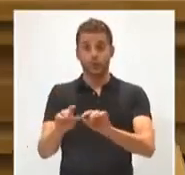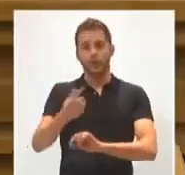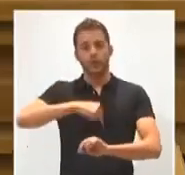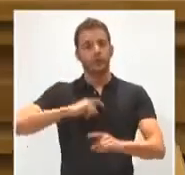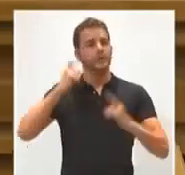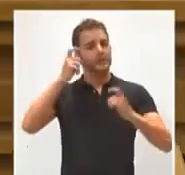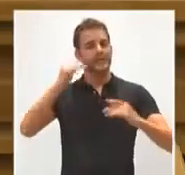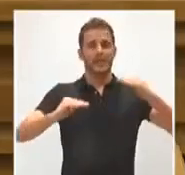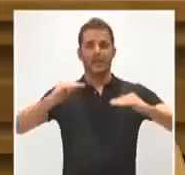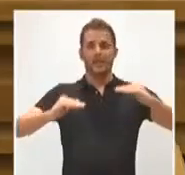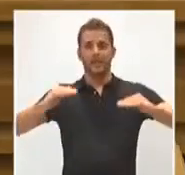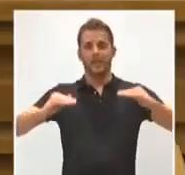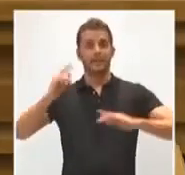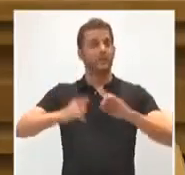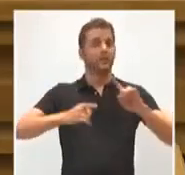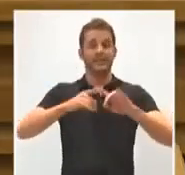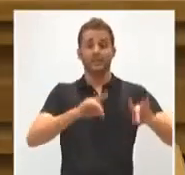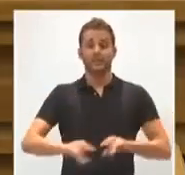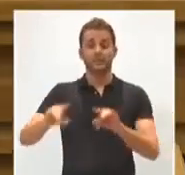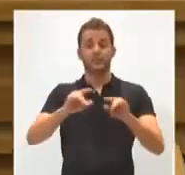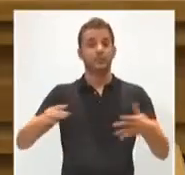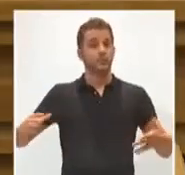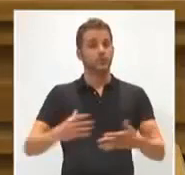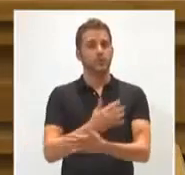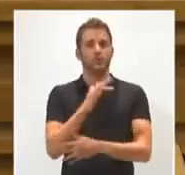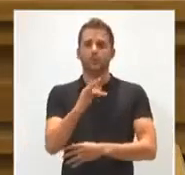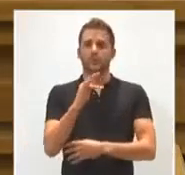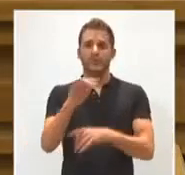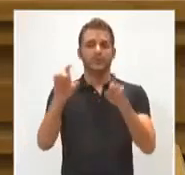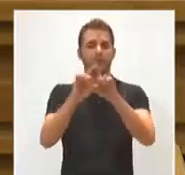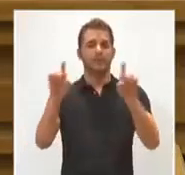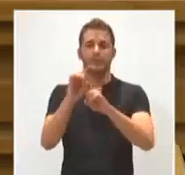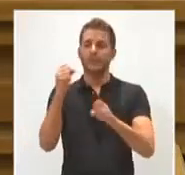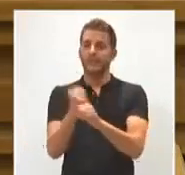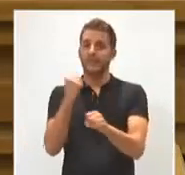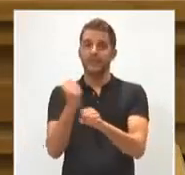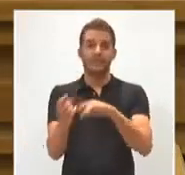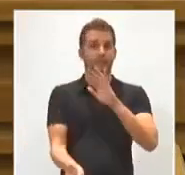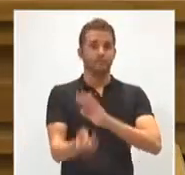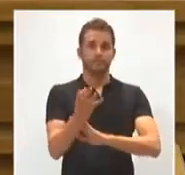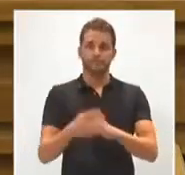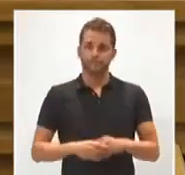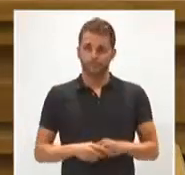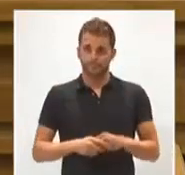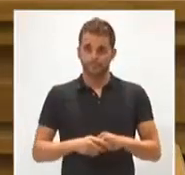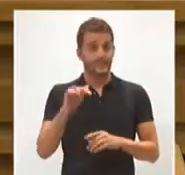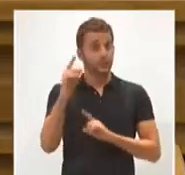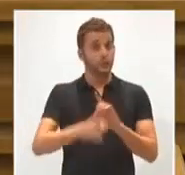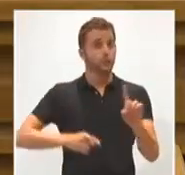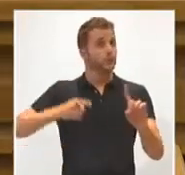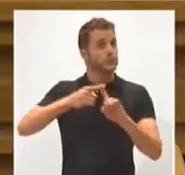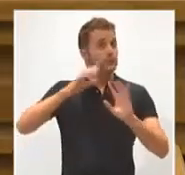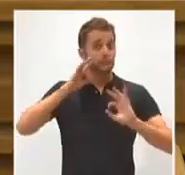para que todo el territorio se beneficie de la llegada de empresas y de la creación de puestos de trabajo es un objetivo evidente